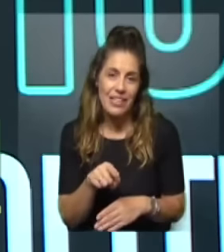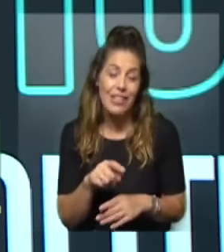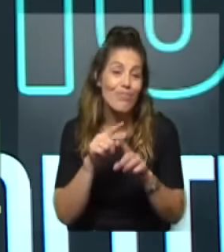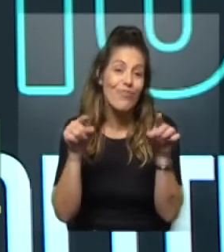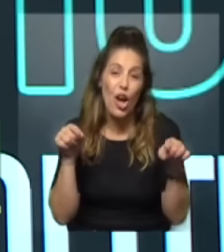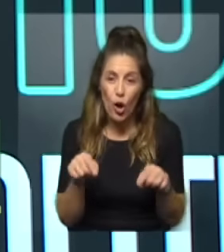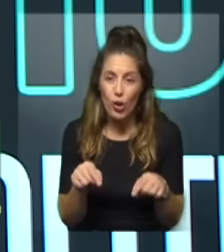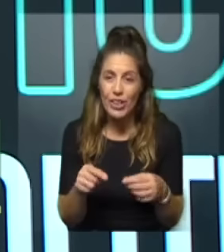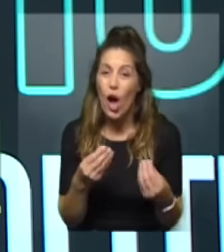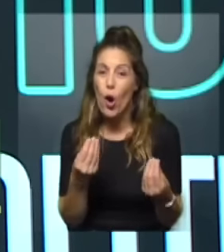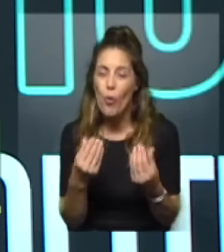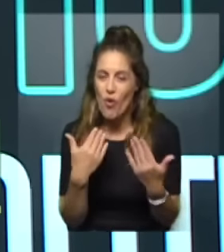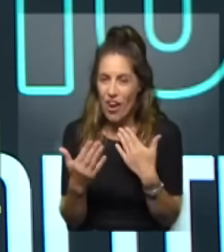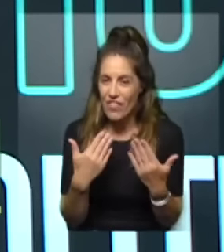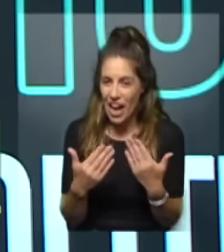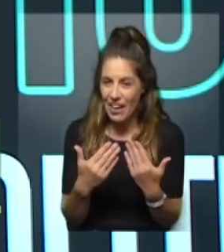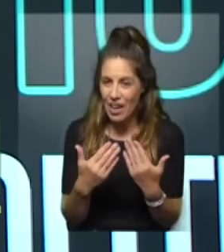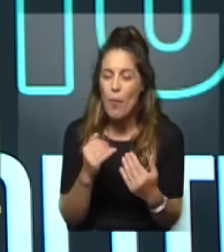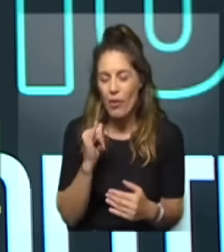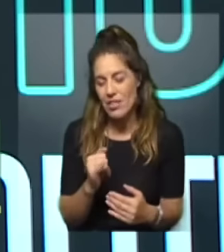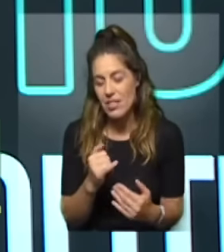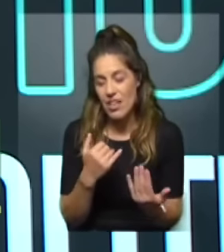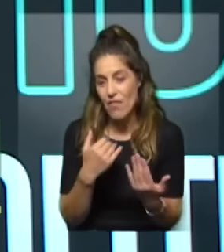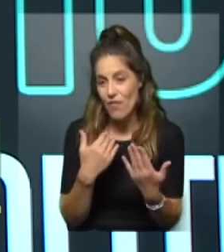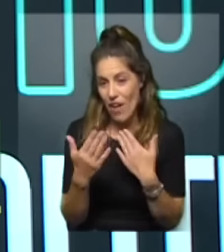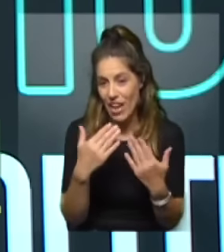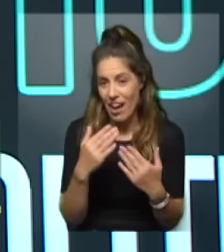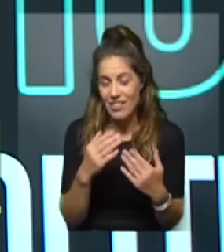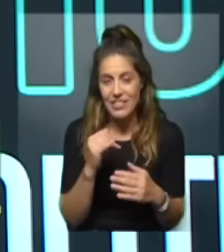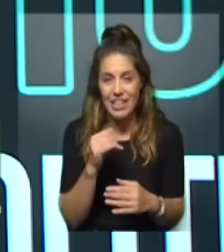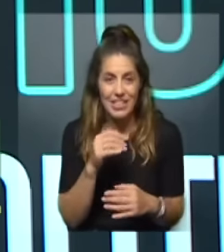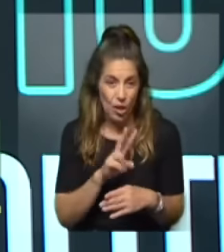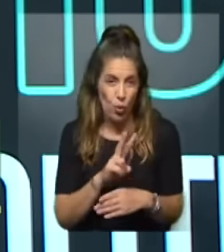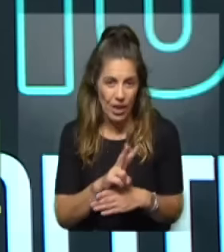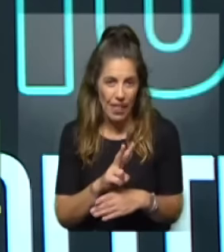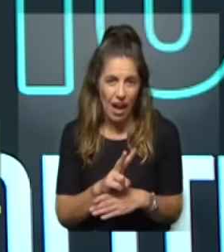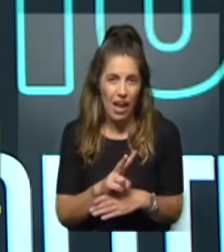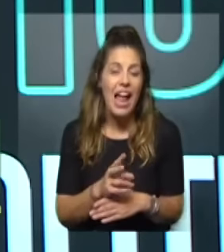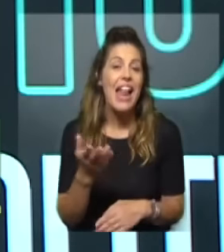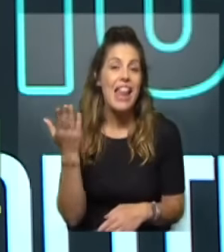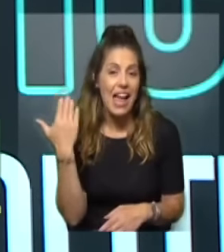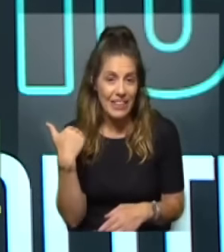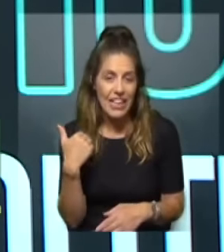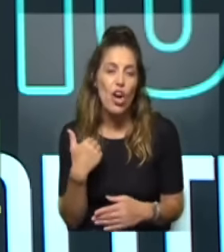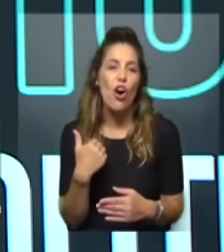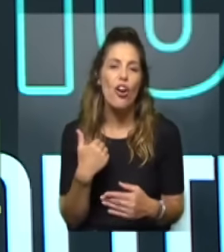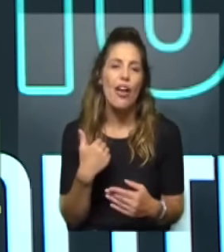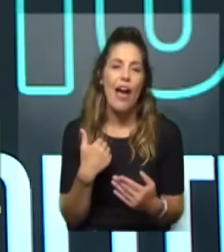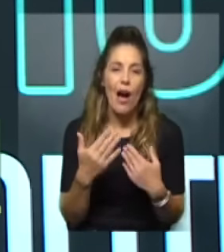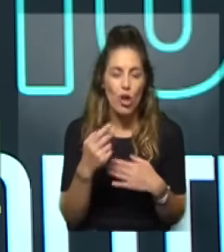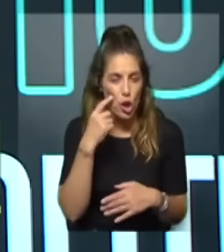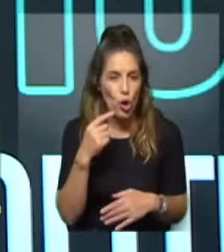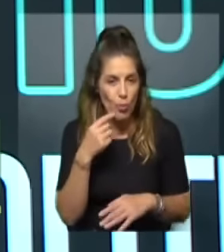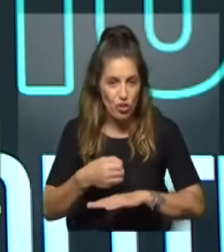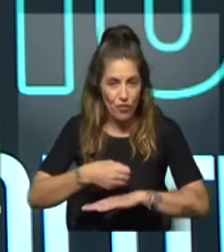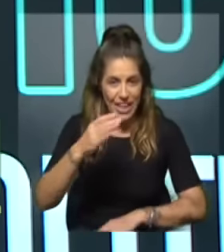incógnita de cómo se va a referir porque se va a referir y ha hecho ya en la anterior alusión a las cifras oficiales